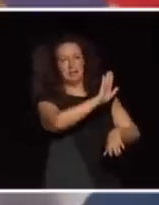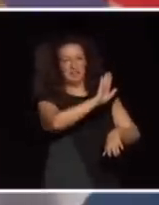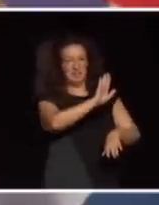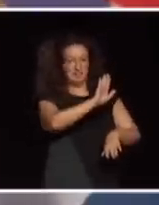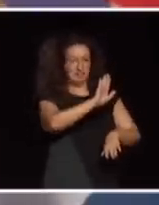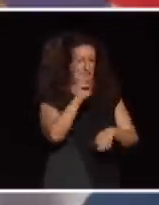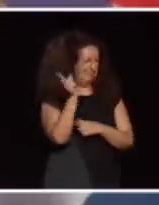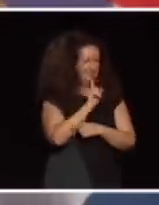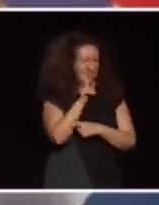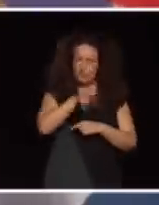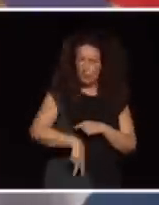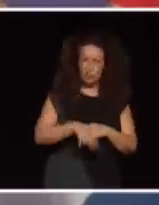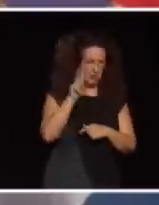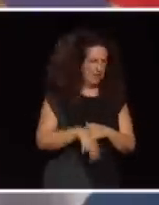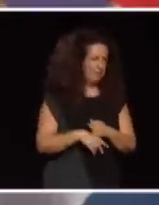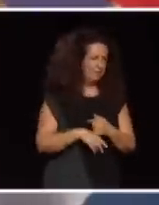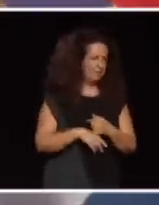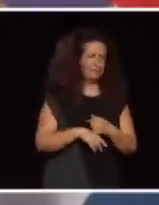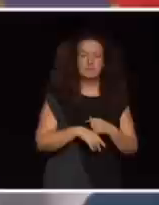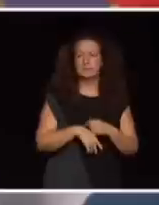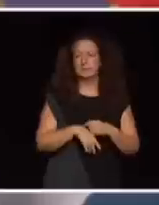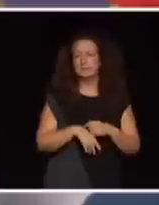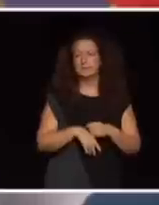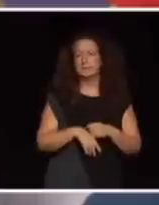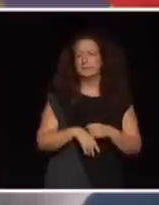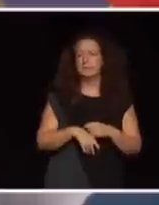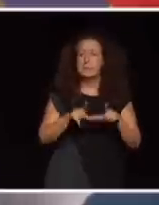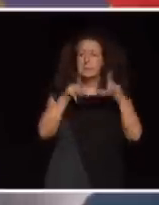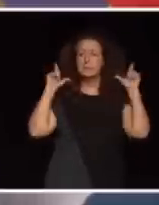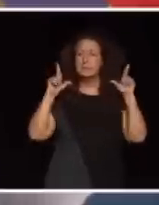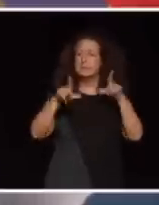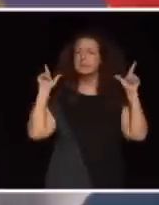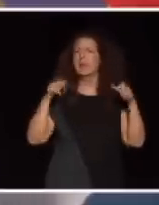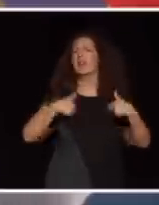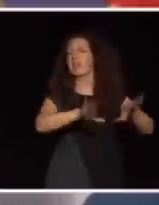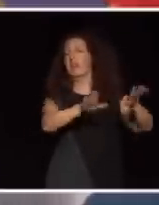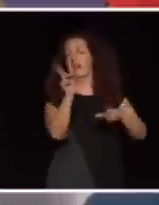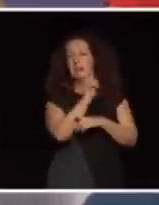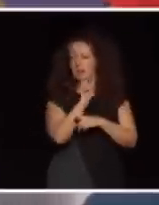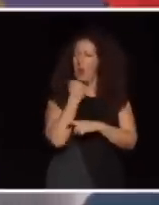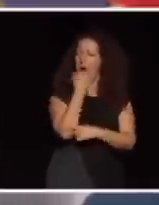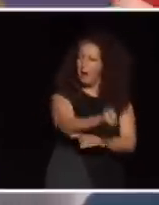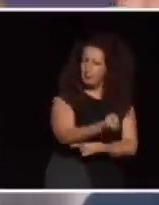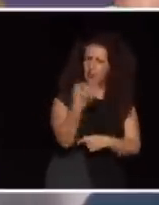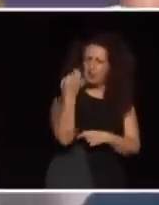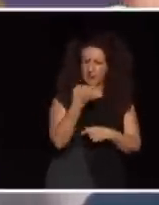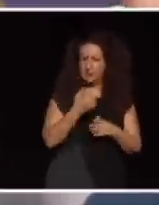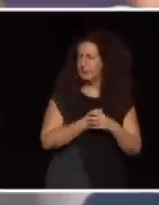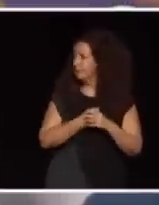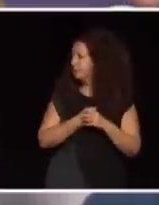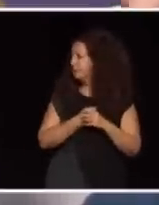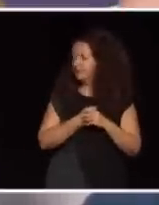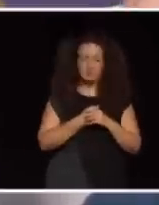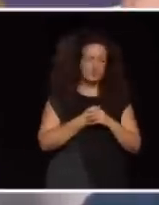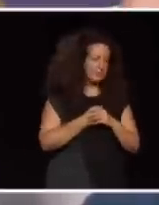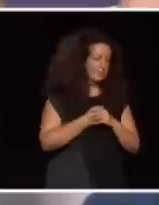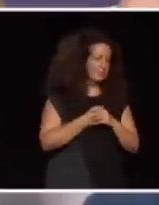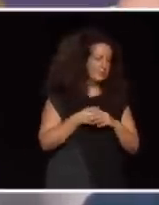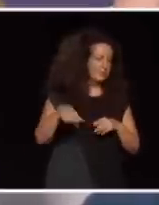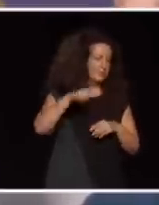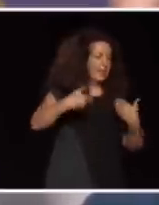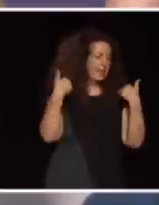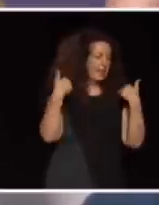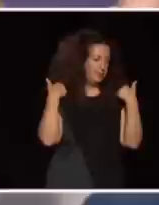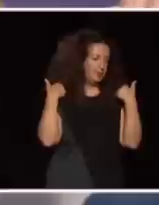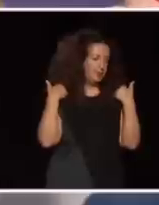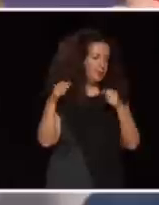nadie. Tenemos la responsabilidad de proteger nuestra autonomía como fuerza política y también